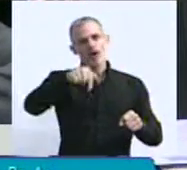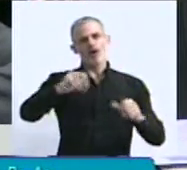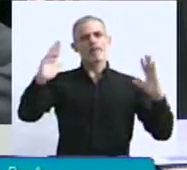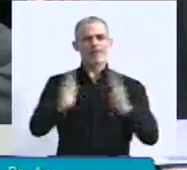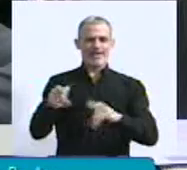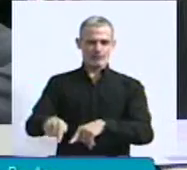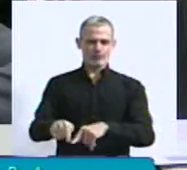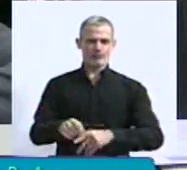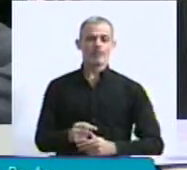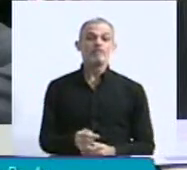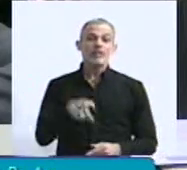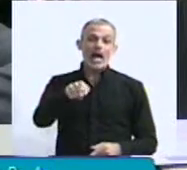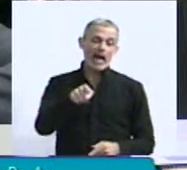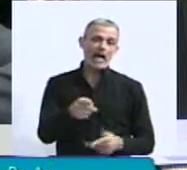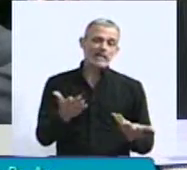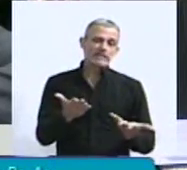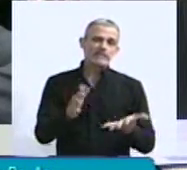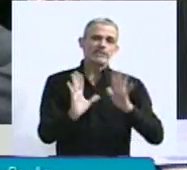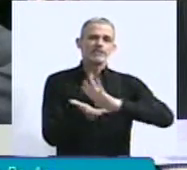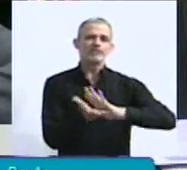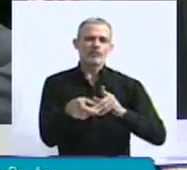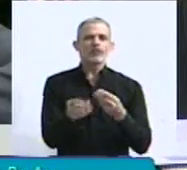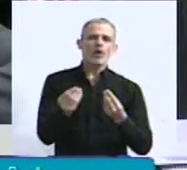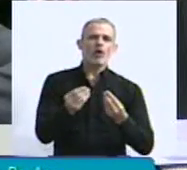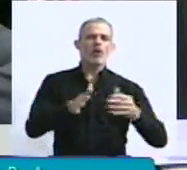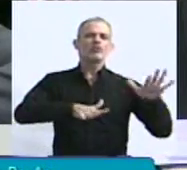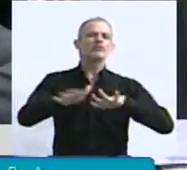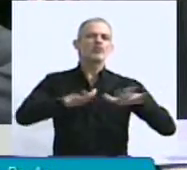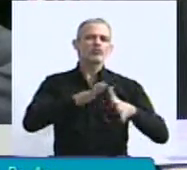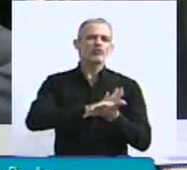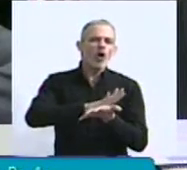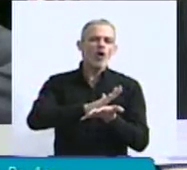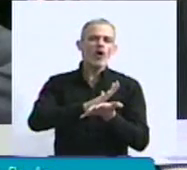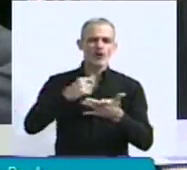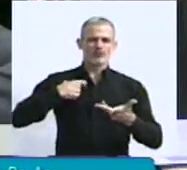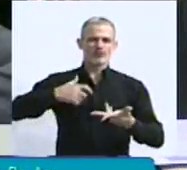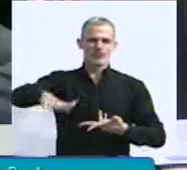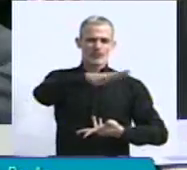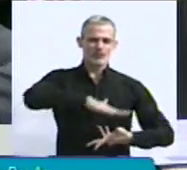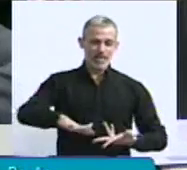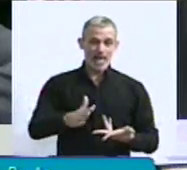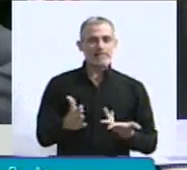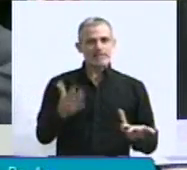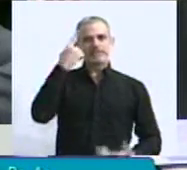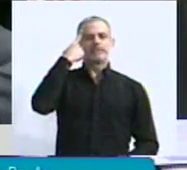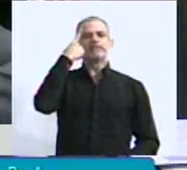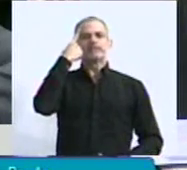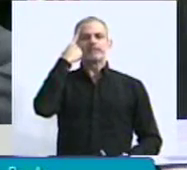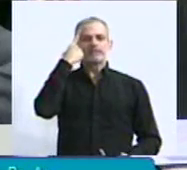Obviamente, frente a semejante situación social, se